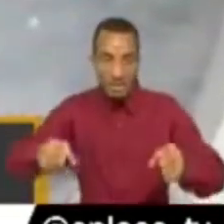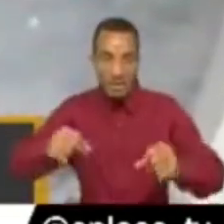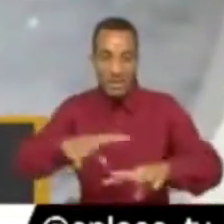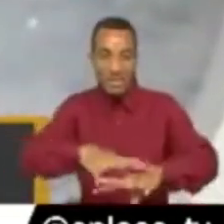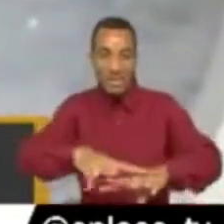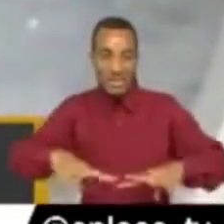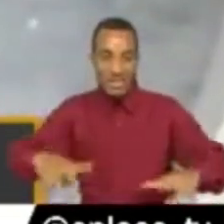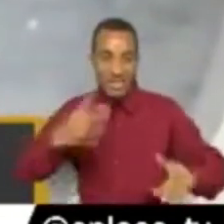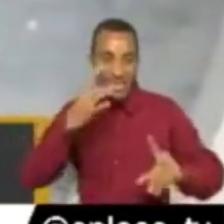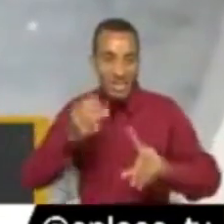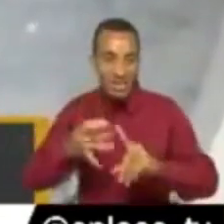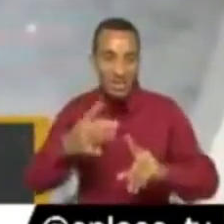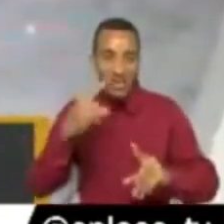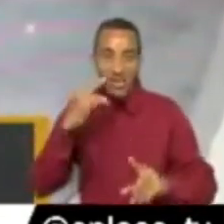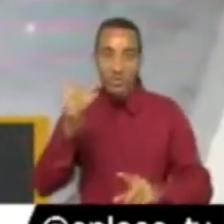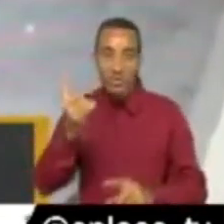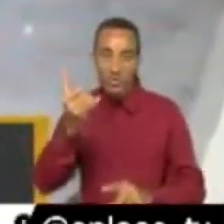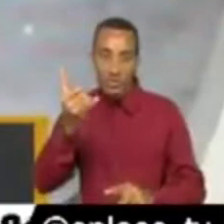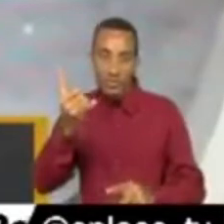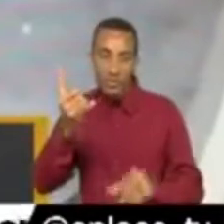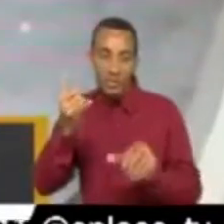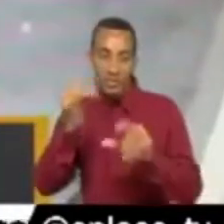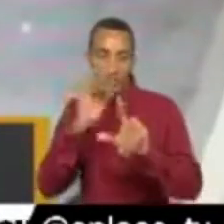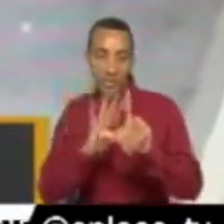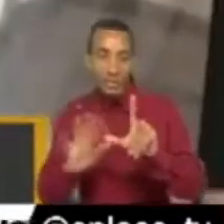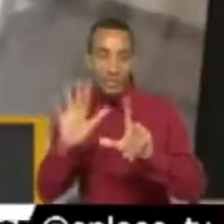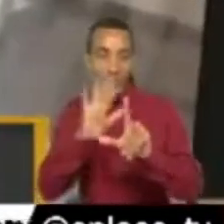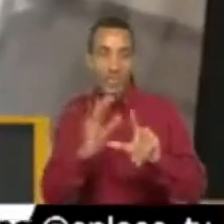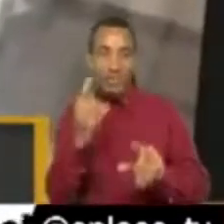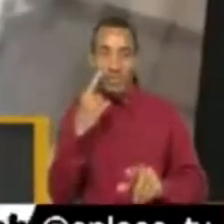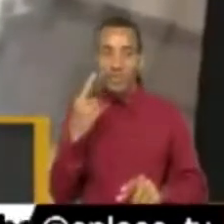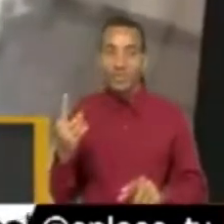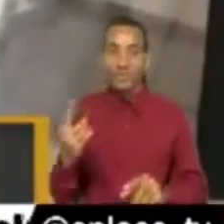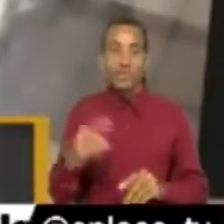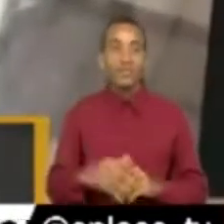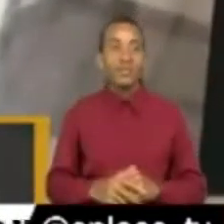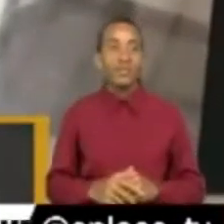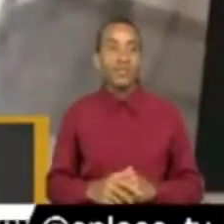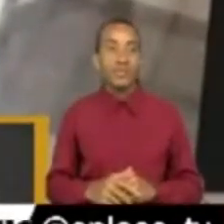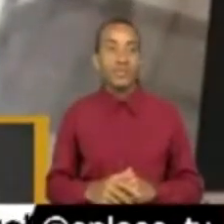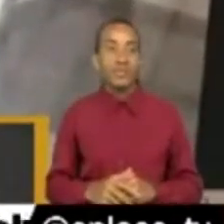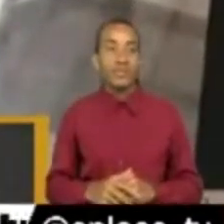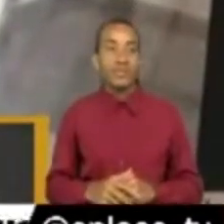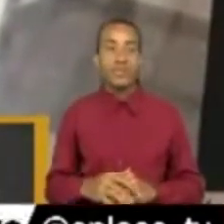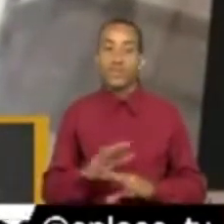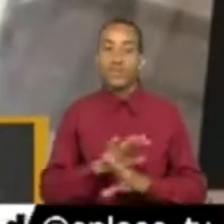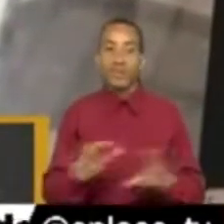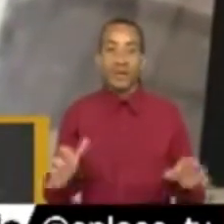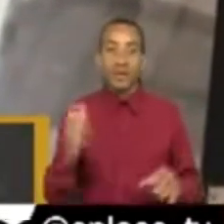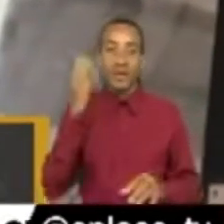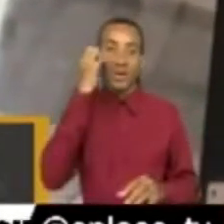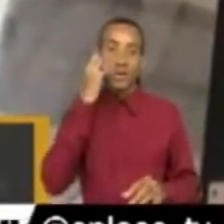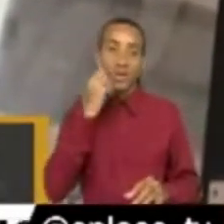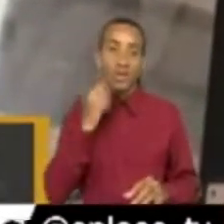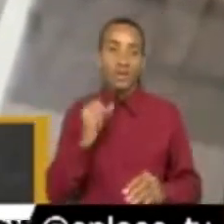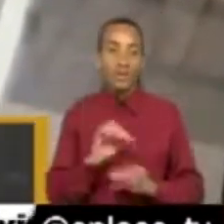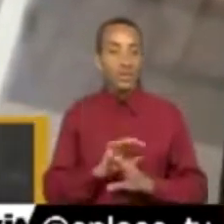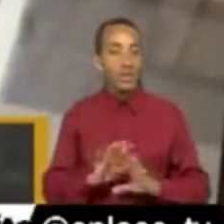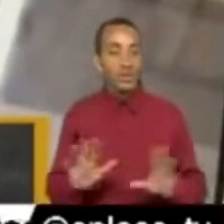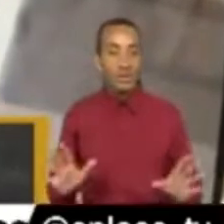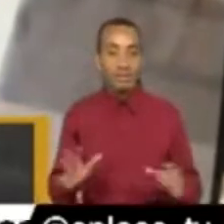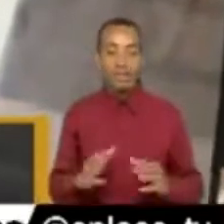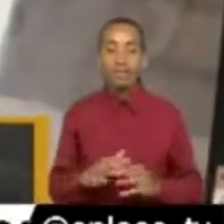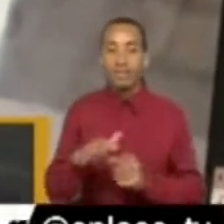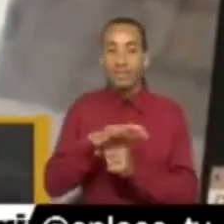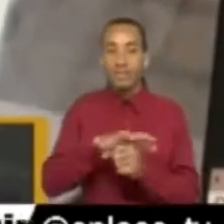esta grabación uno de los habitantes de este barrio de la Comuna 2 de la ciudad. Par de desadaptados que no hay, no robarse las alcantarillas de barrio Galán. Este